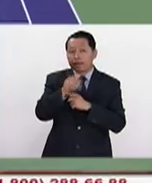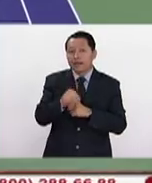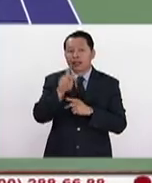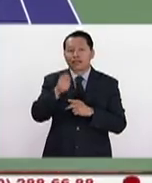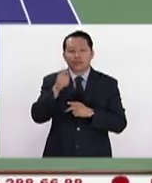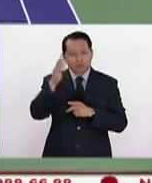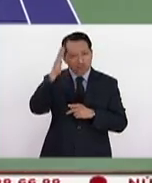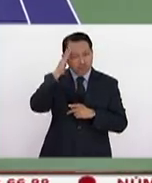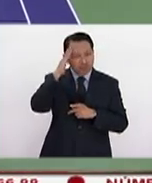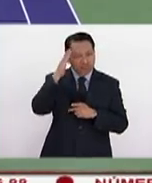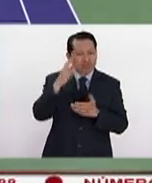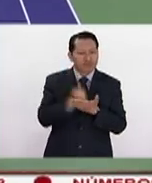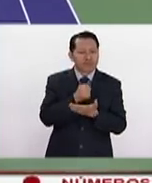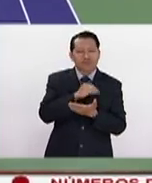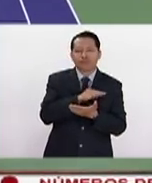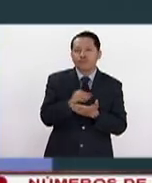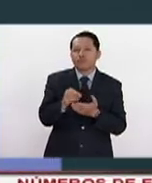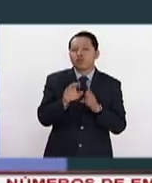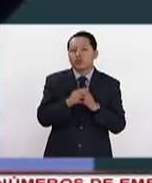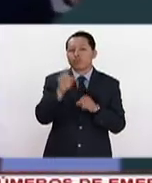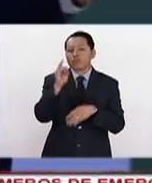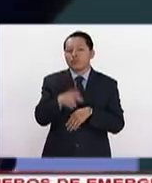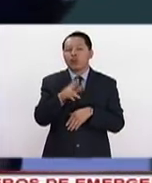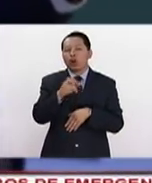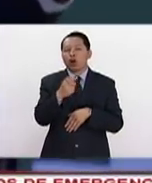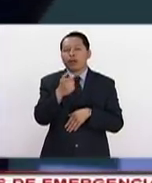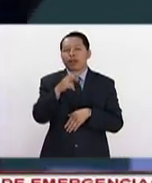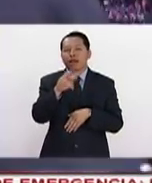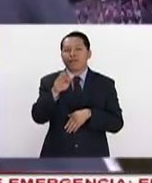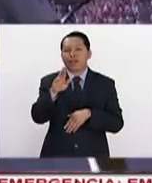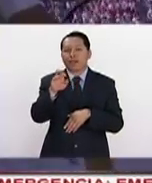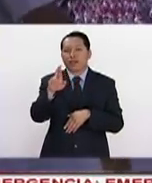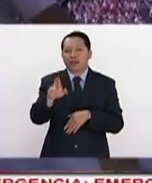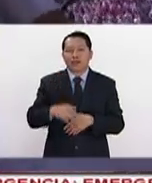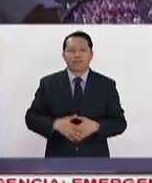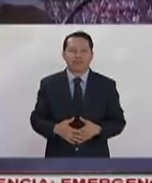se corona en el Indian Wells tras vencer a Roger Federer.